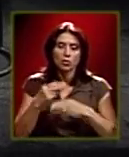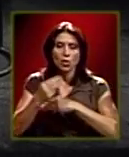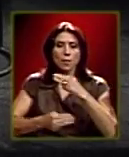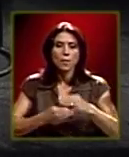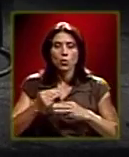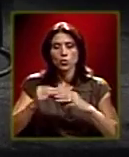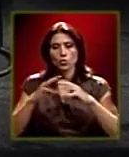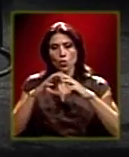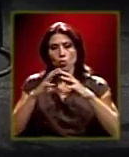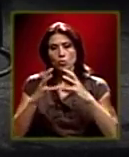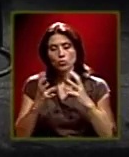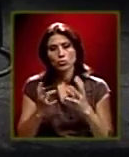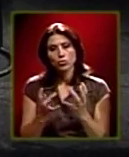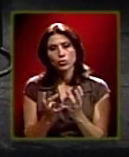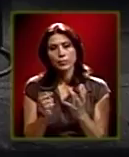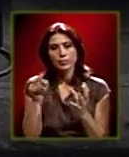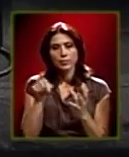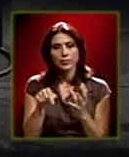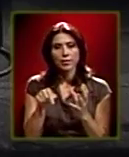y